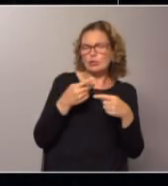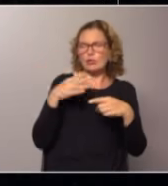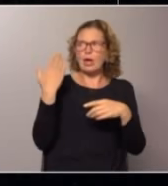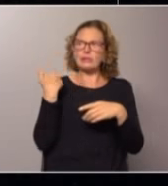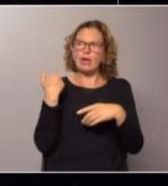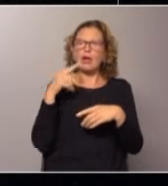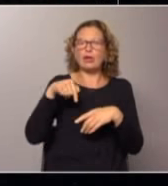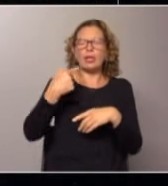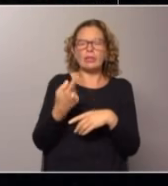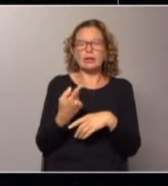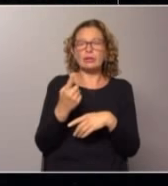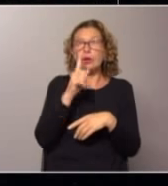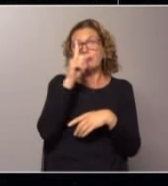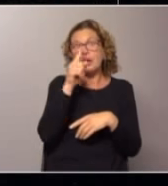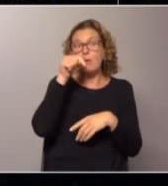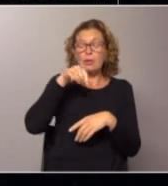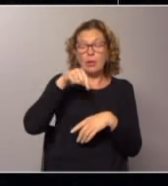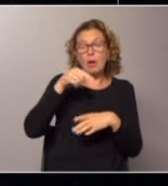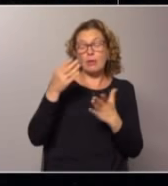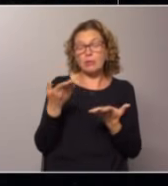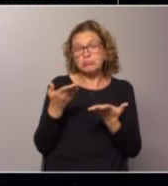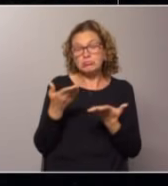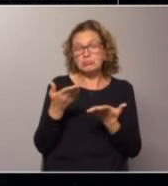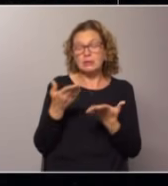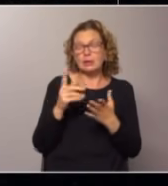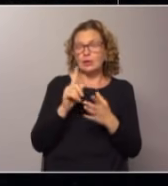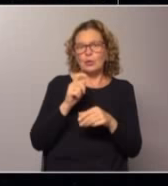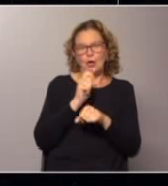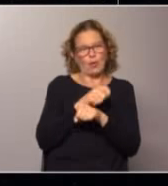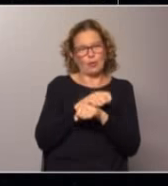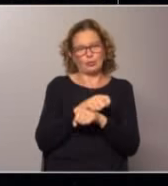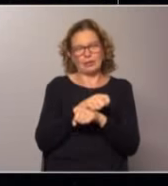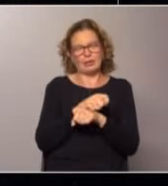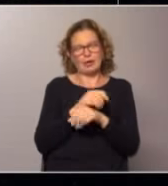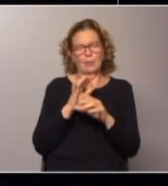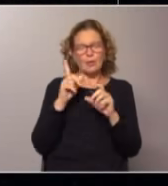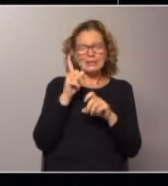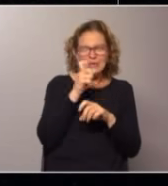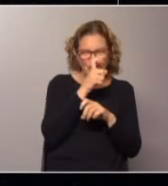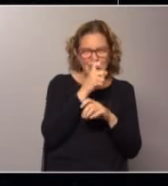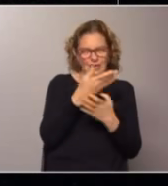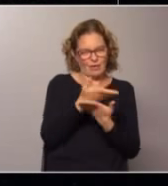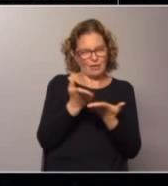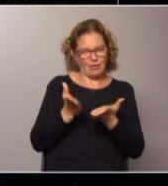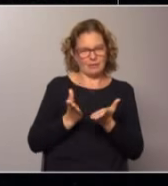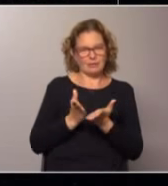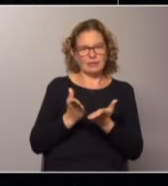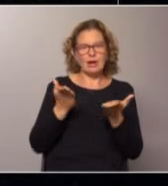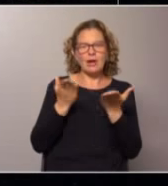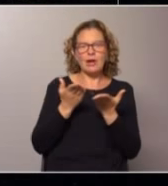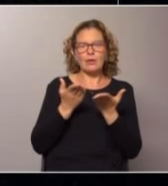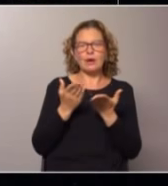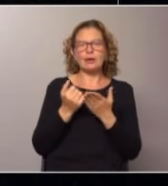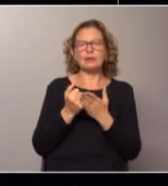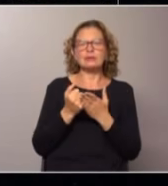exterior los de arriba los de abajo que no hacen justicia a la complejidad de la realidad ahora